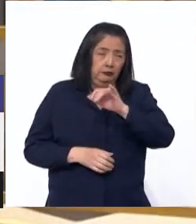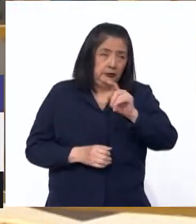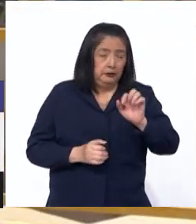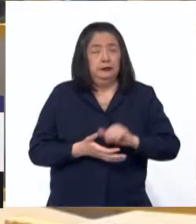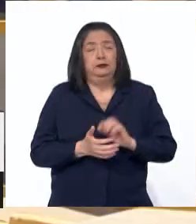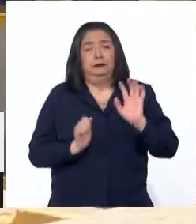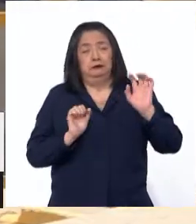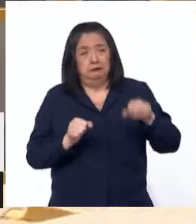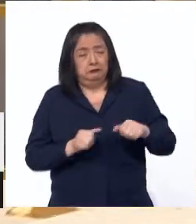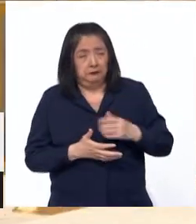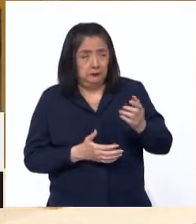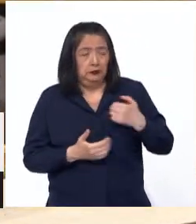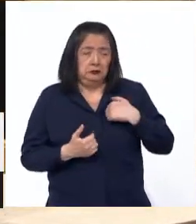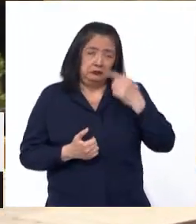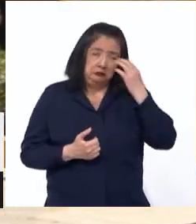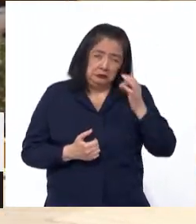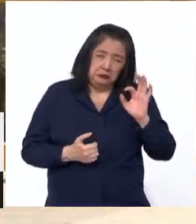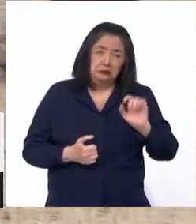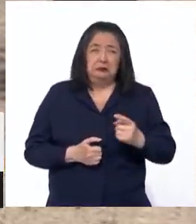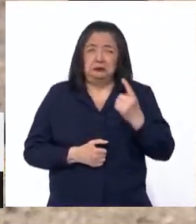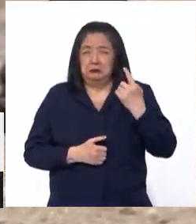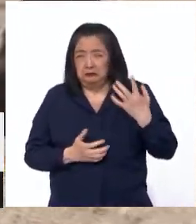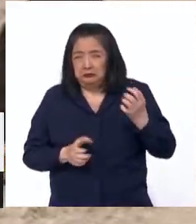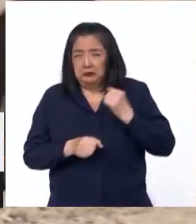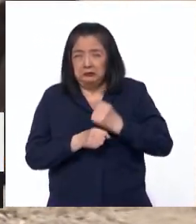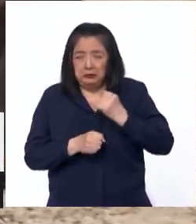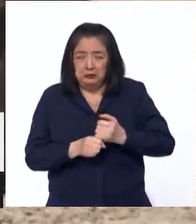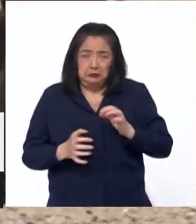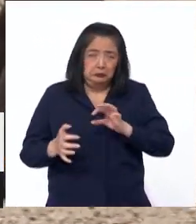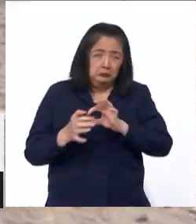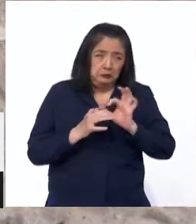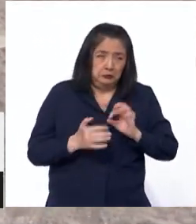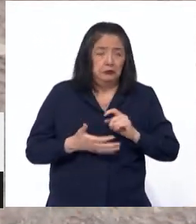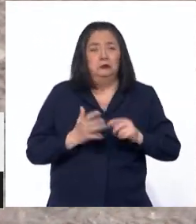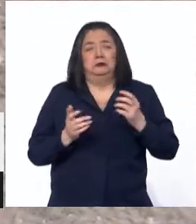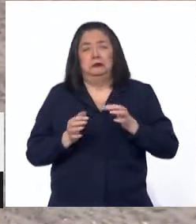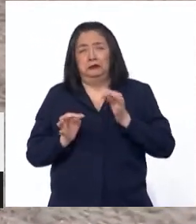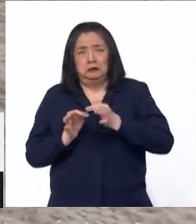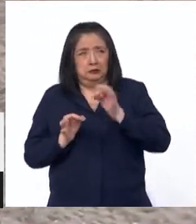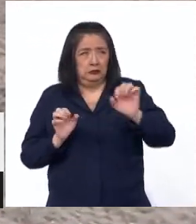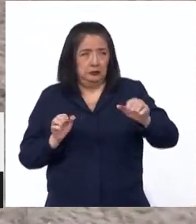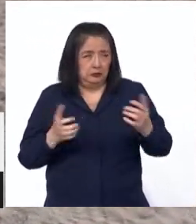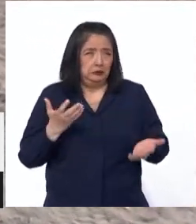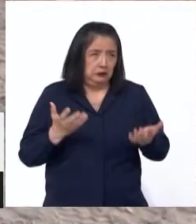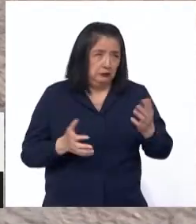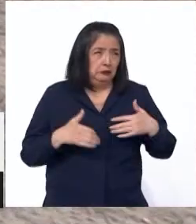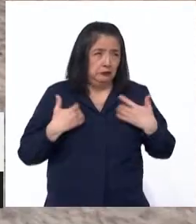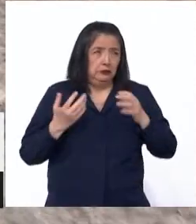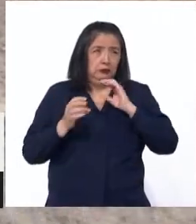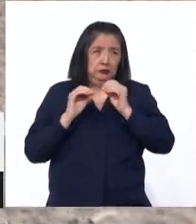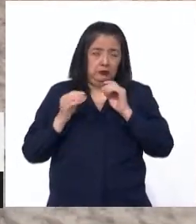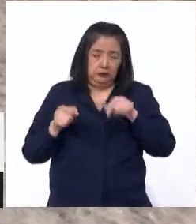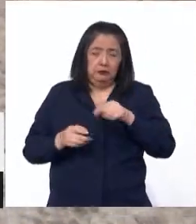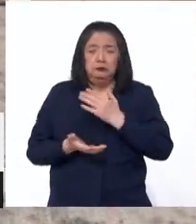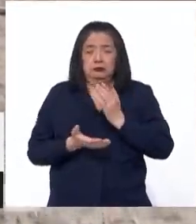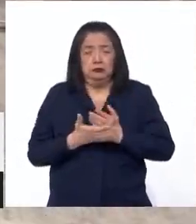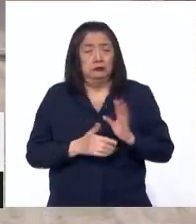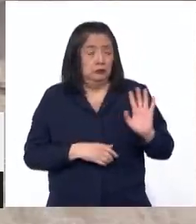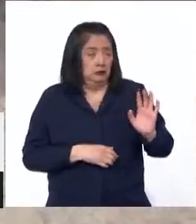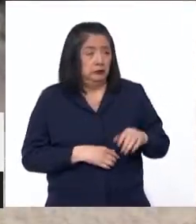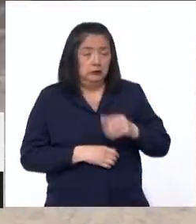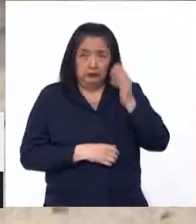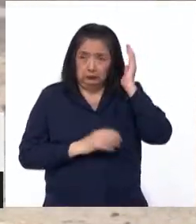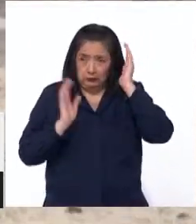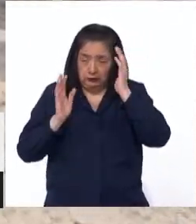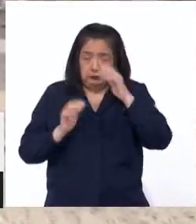¿no? Entonces, yo creo que con una acción conjunta con estos distritos podríamos de repente poder solucionar esta problemática. Sí, Lorena,